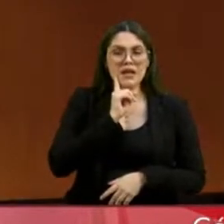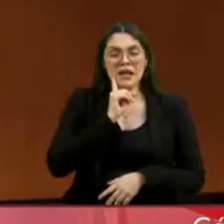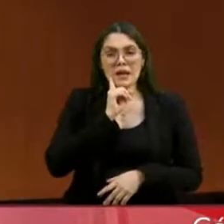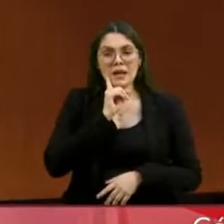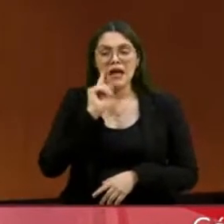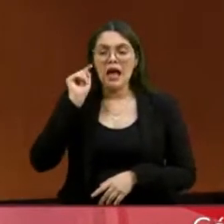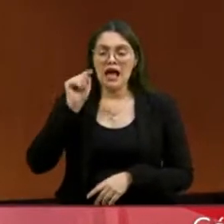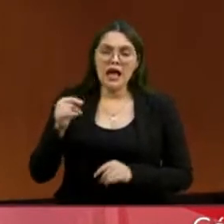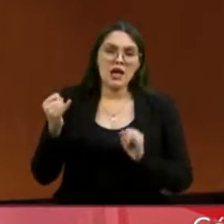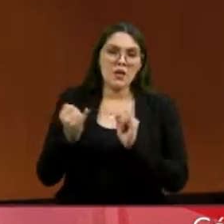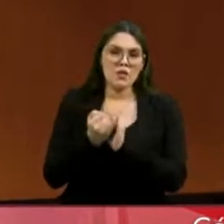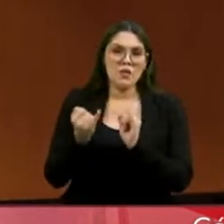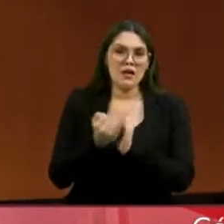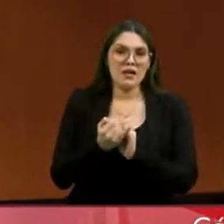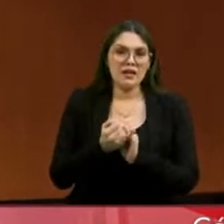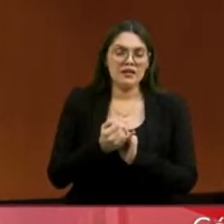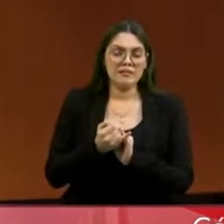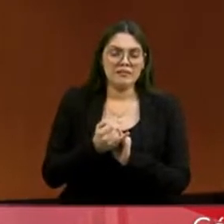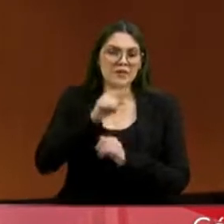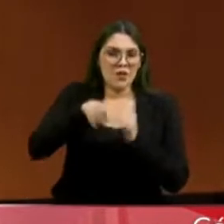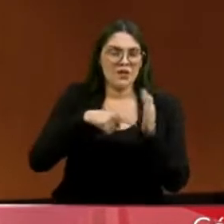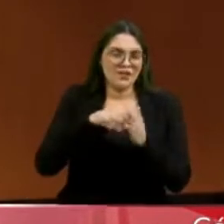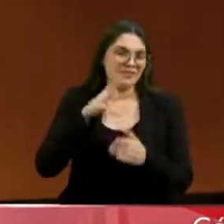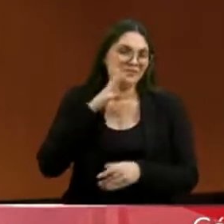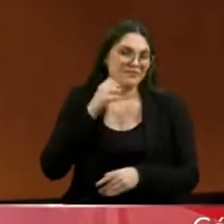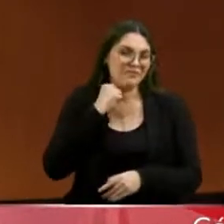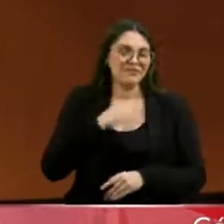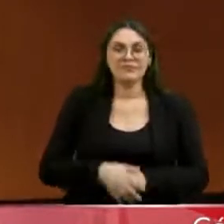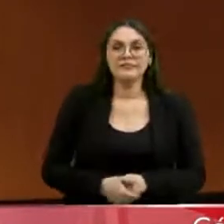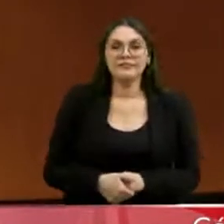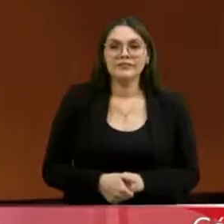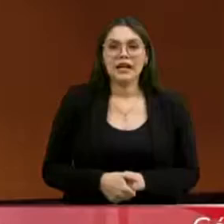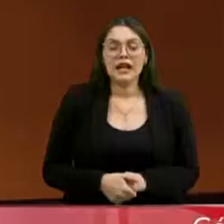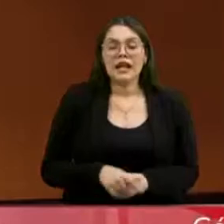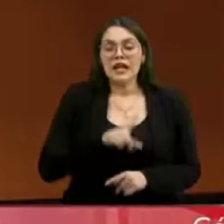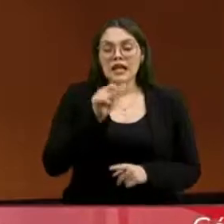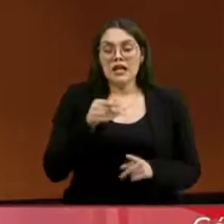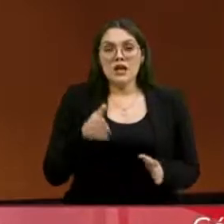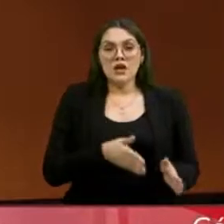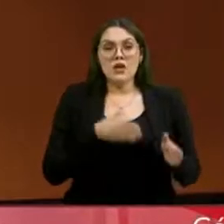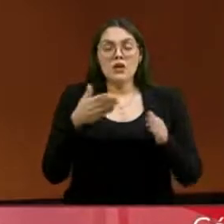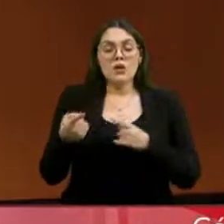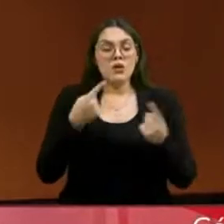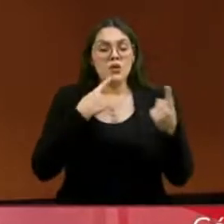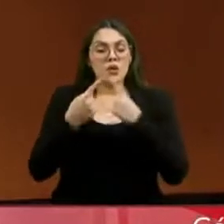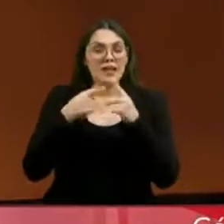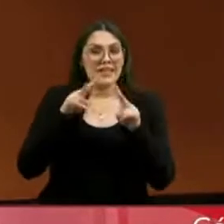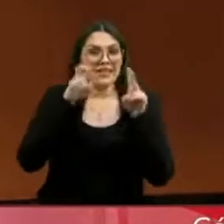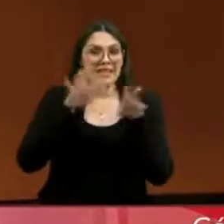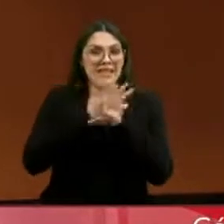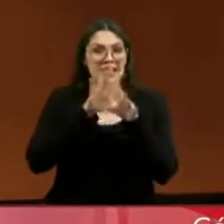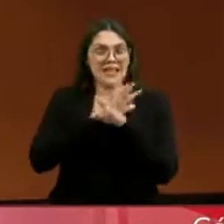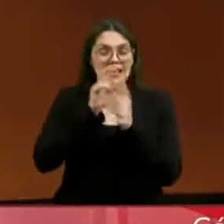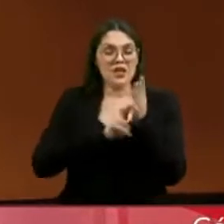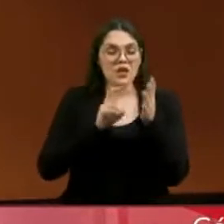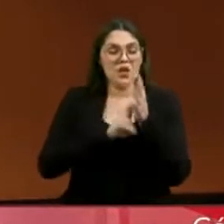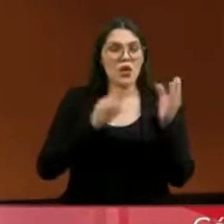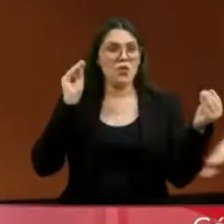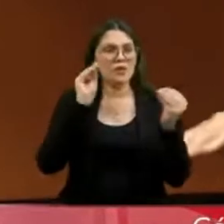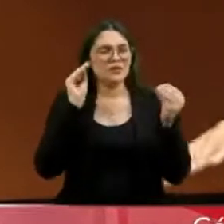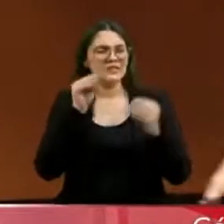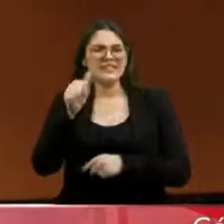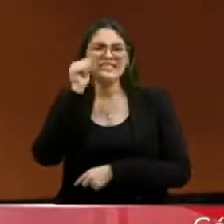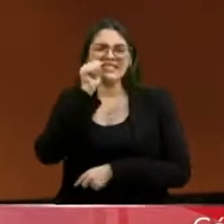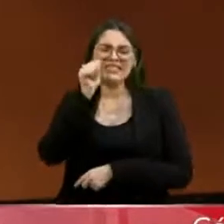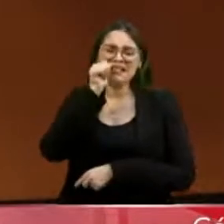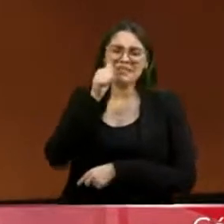senadores en la Cámara de Senadores. Ya en la discusión de la reforma constitucional usaron todo tipo